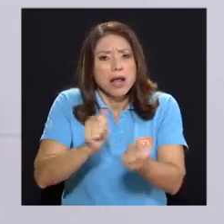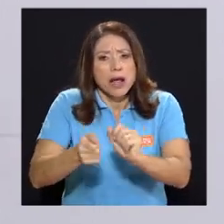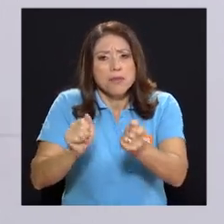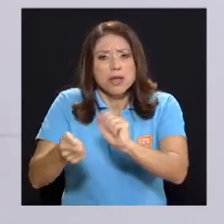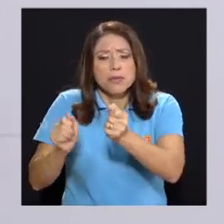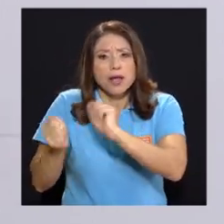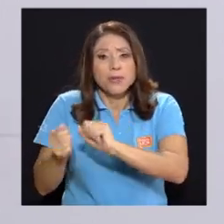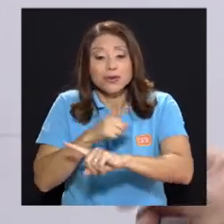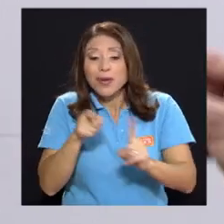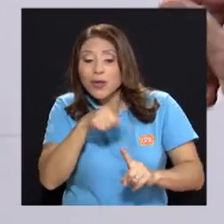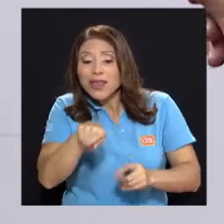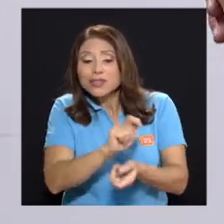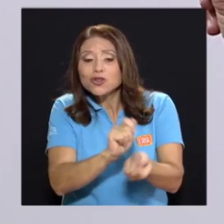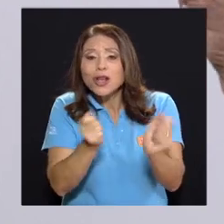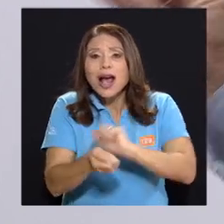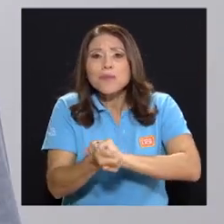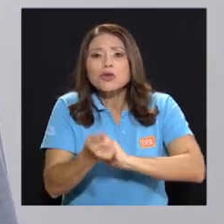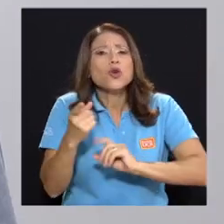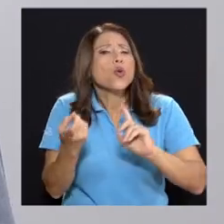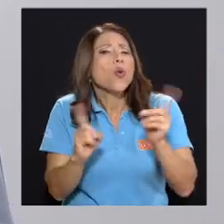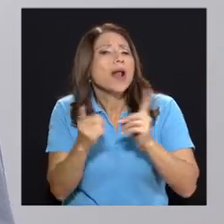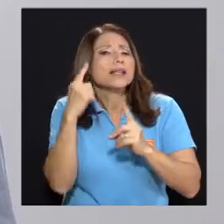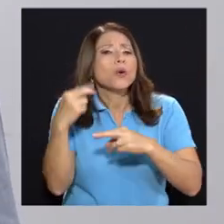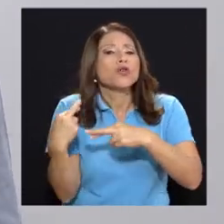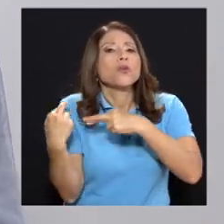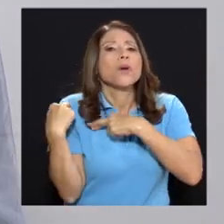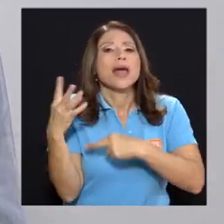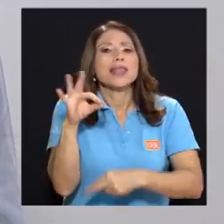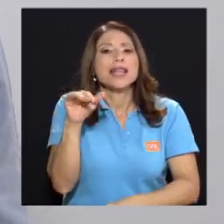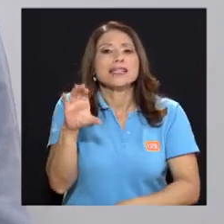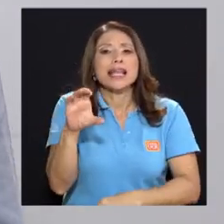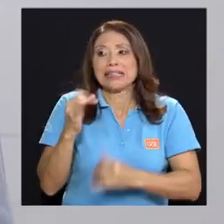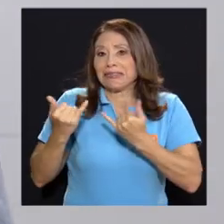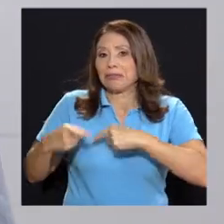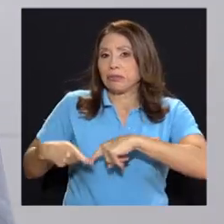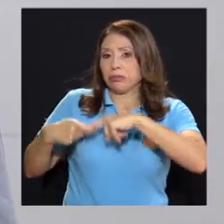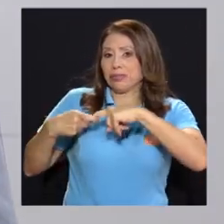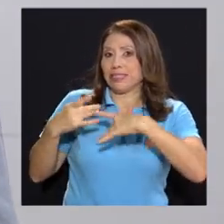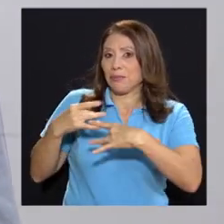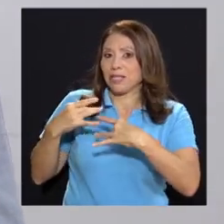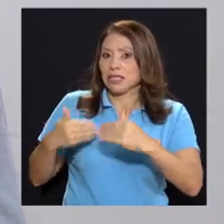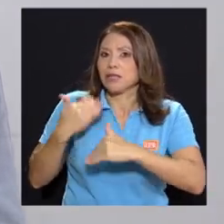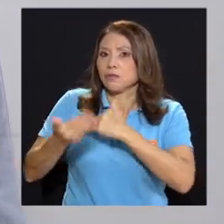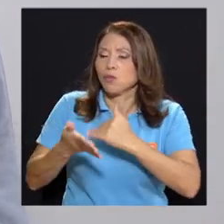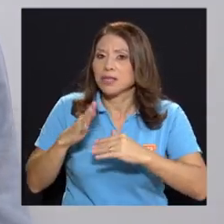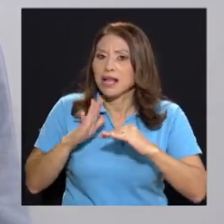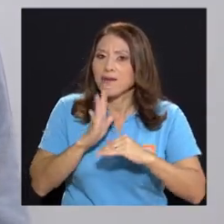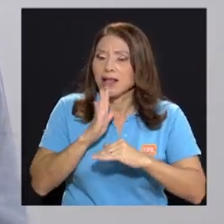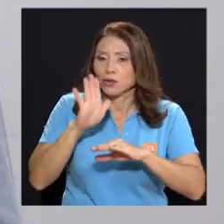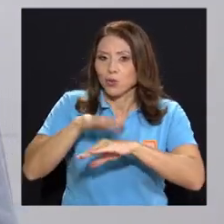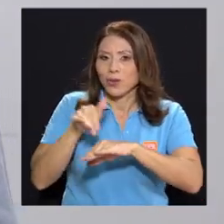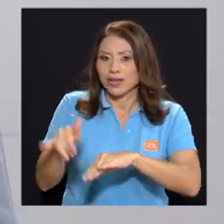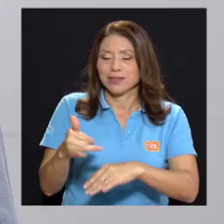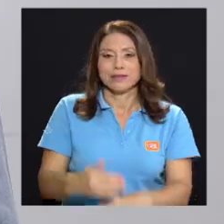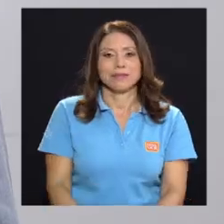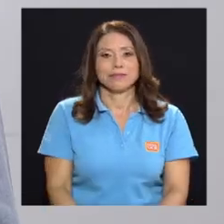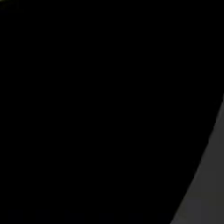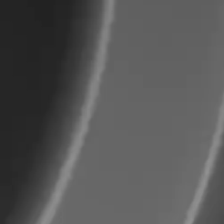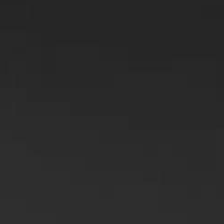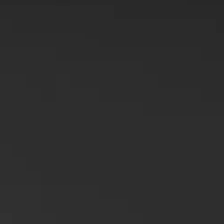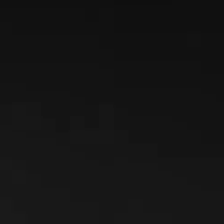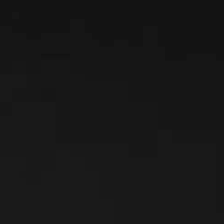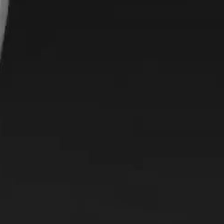cuáles de esos cambios son actividades a la tela se permite va a ser una pausa y eso está muy interesante seguimos el siguiente segmento hablando de seguros y ahora ingresamos